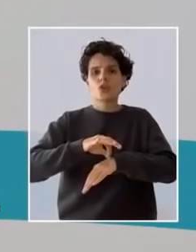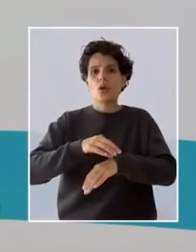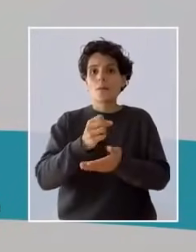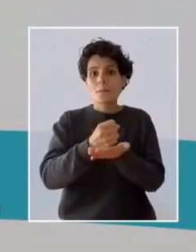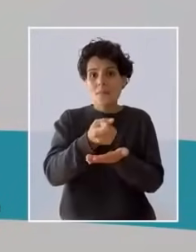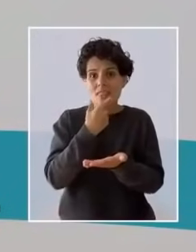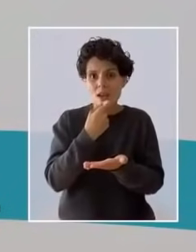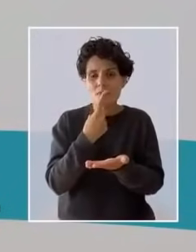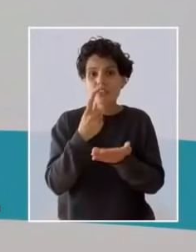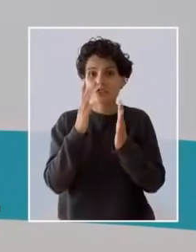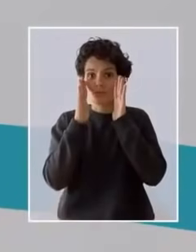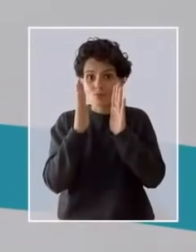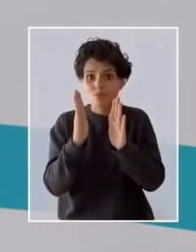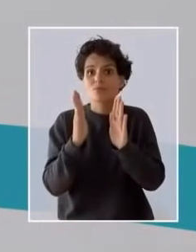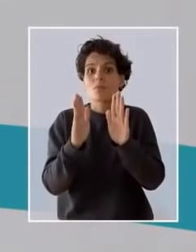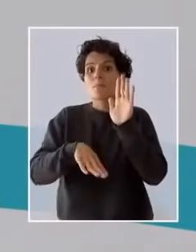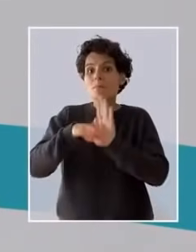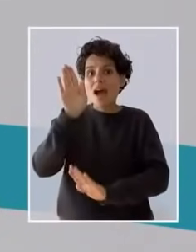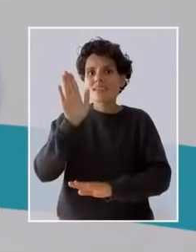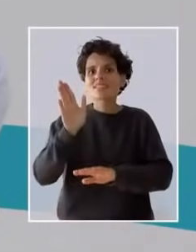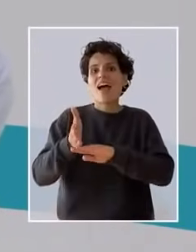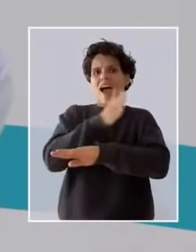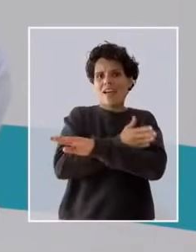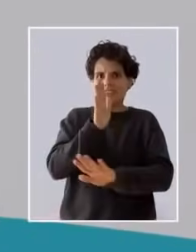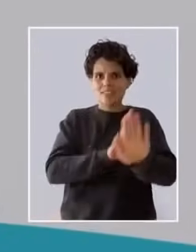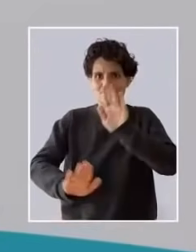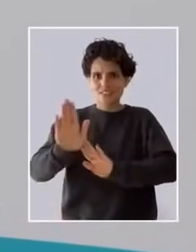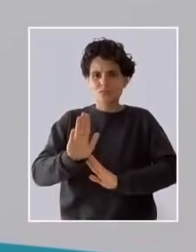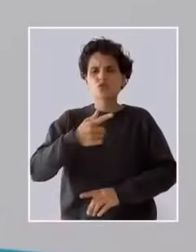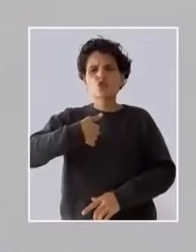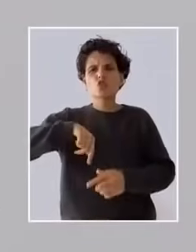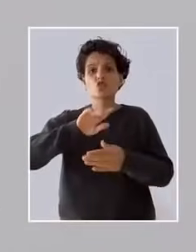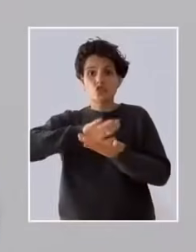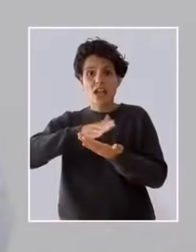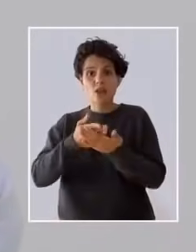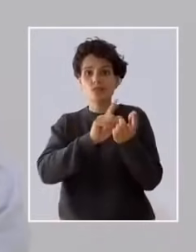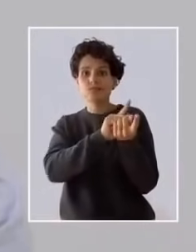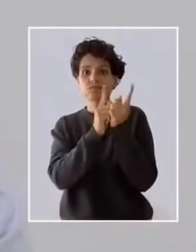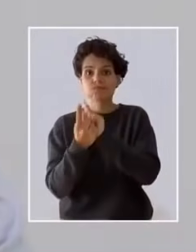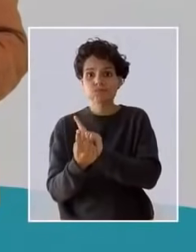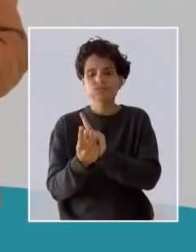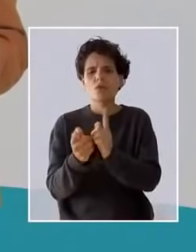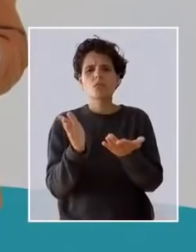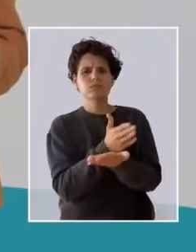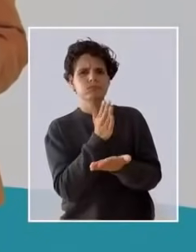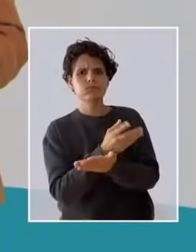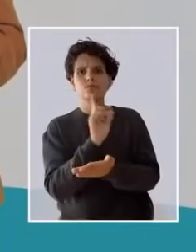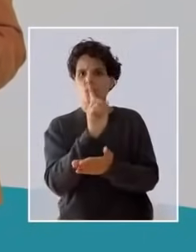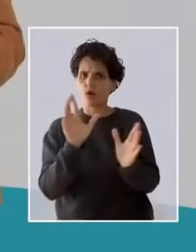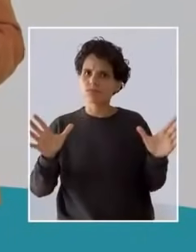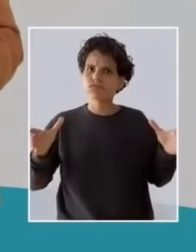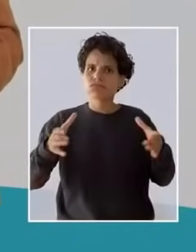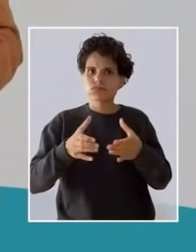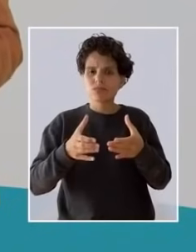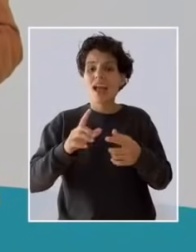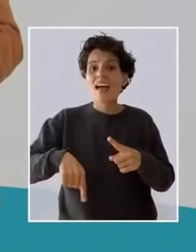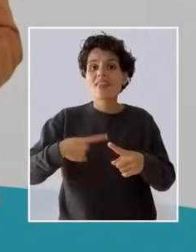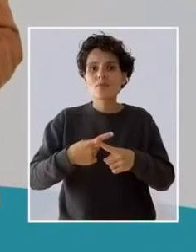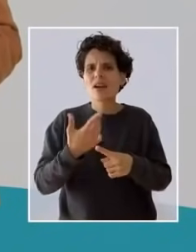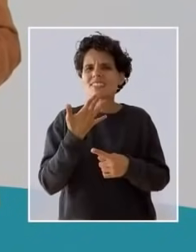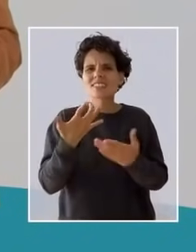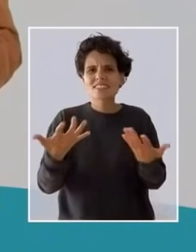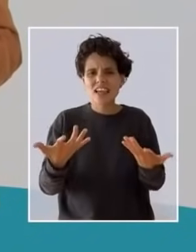y con foco en la prevención. Con nuestra reforma de salud, nadie se quedará atrás. Además, vamos a implementar